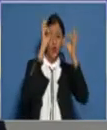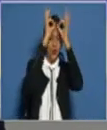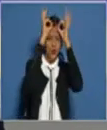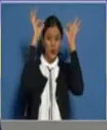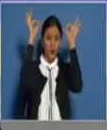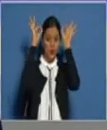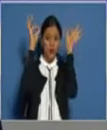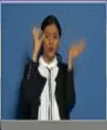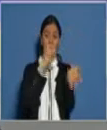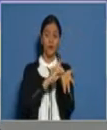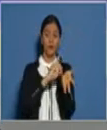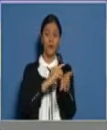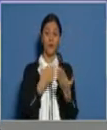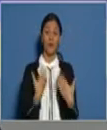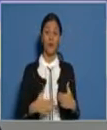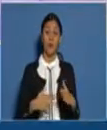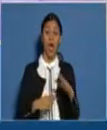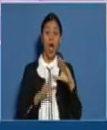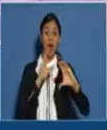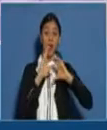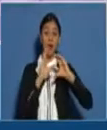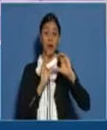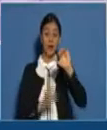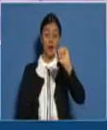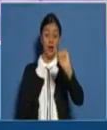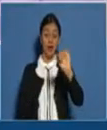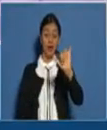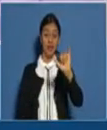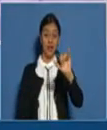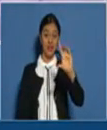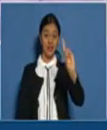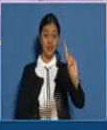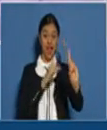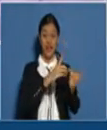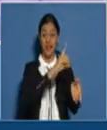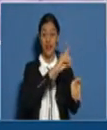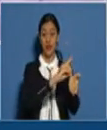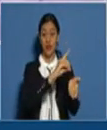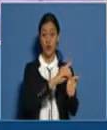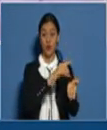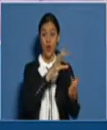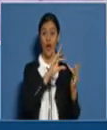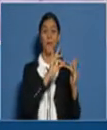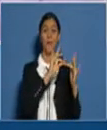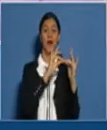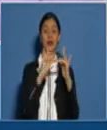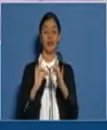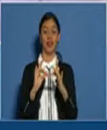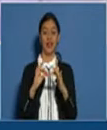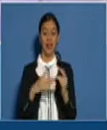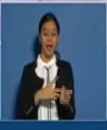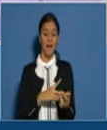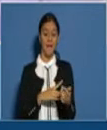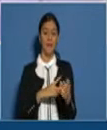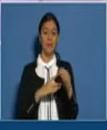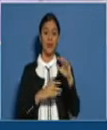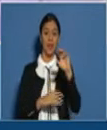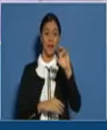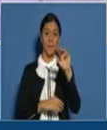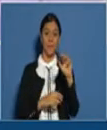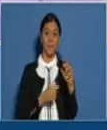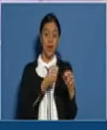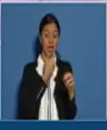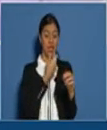a conversar con Ana Yancy Díaz. Ella es médica especialista en medicina interna y